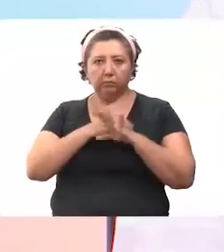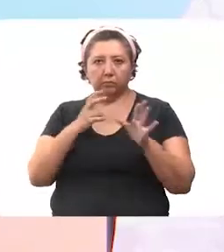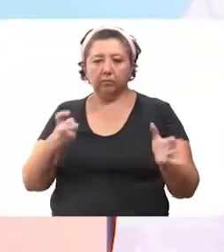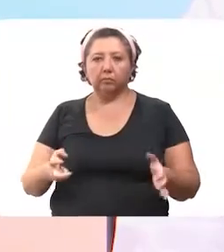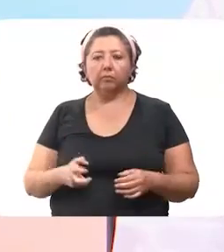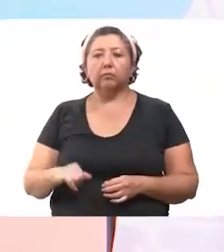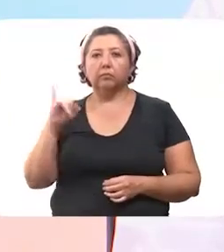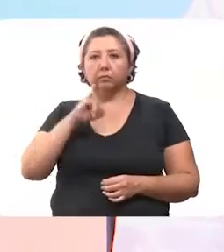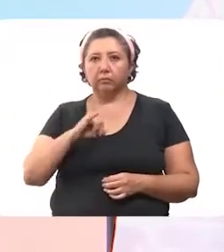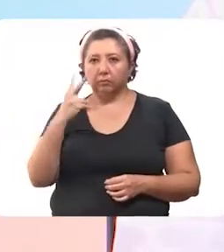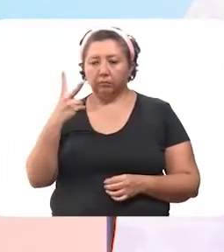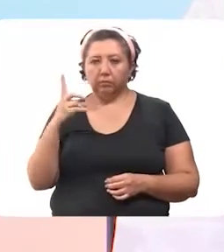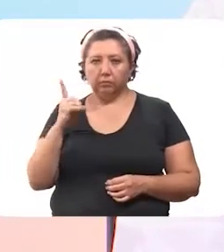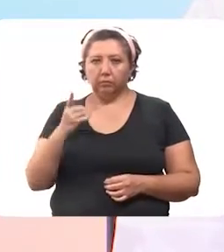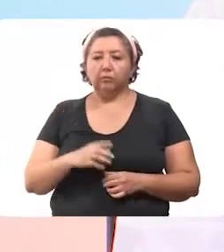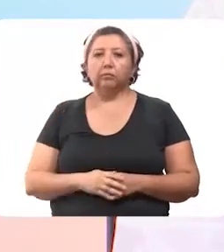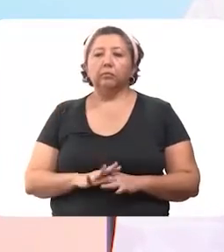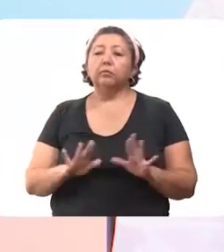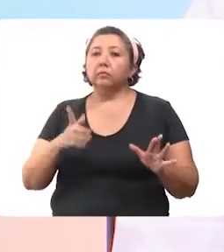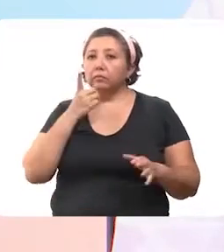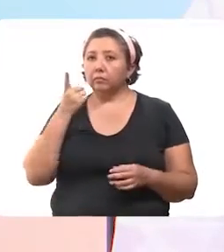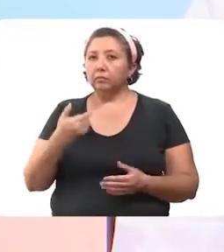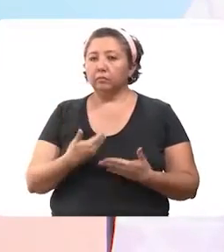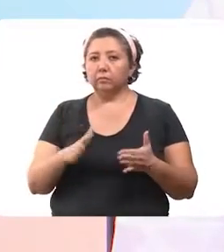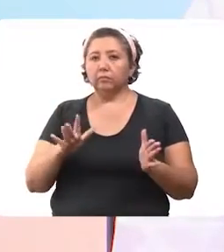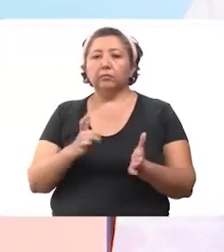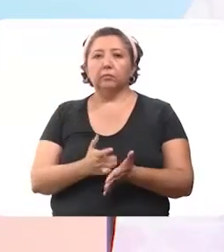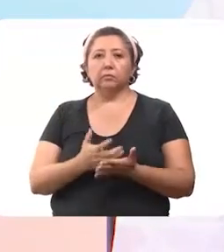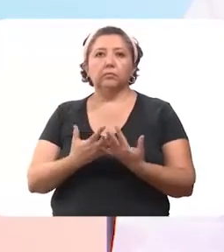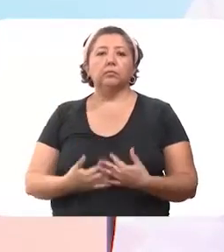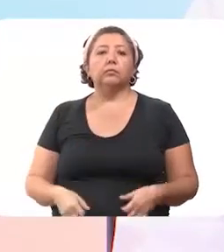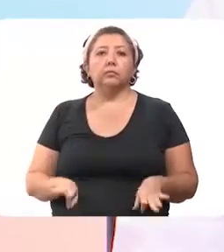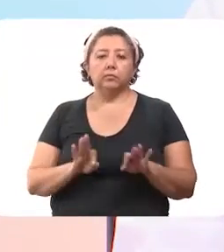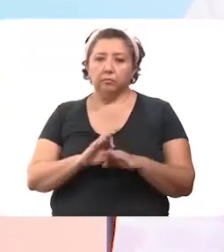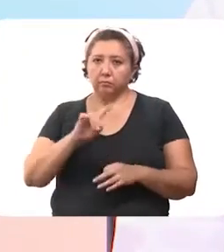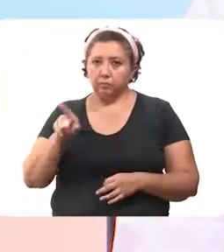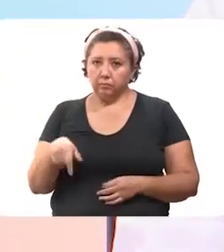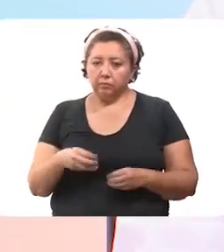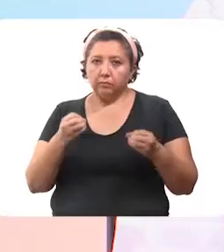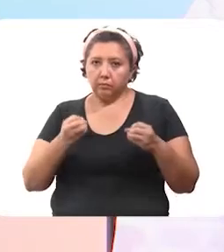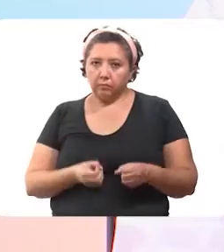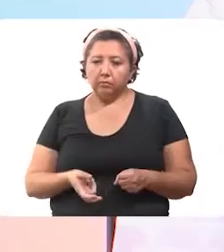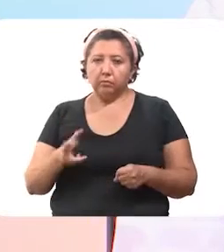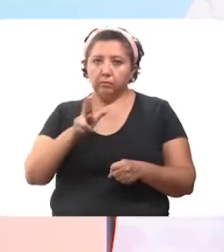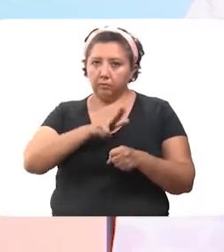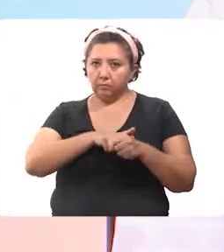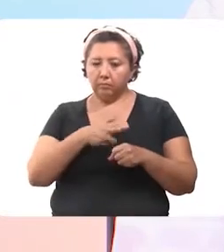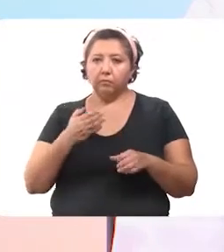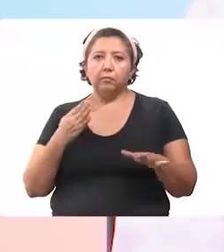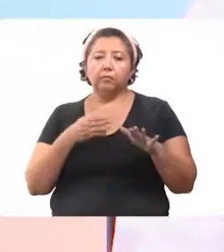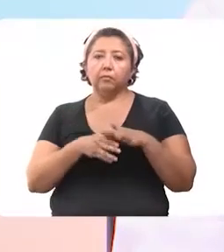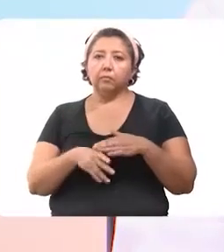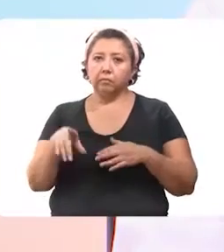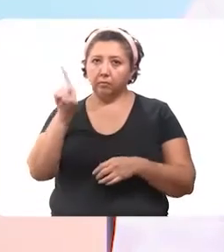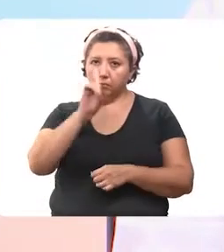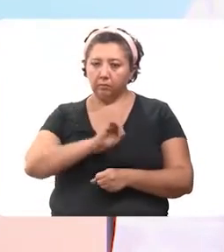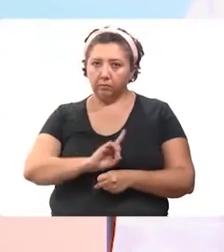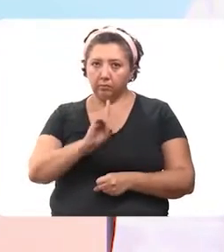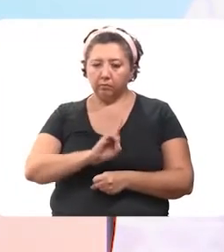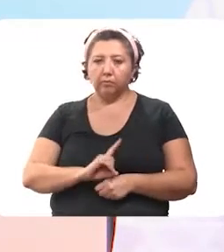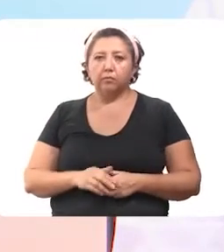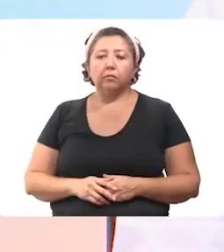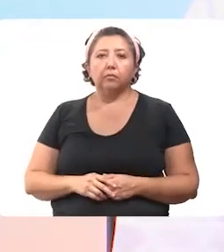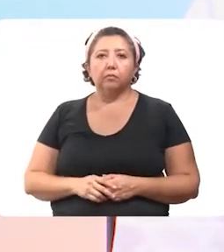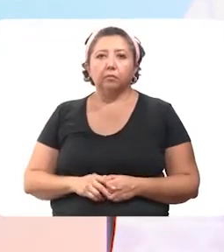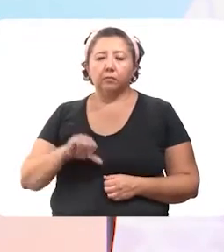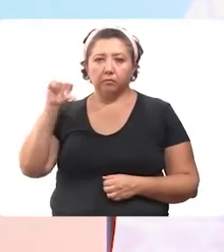es el parte médico del jueves 2 de diciembre. Como se ha señalado en la repertura económica, los datos más importantes son la ocupación hospitalaria y los